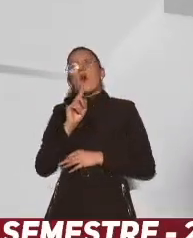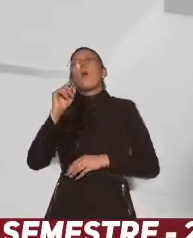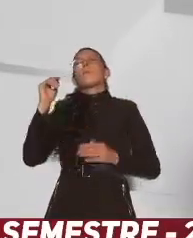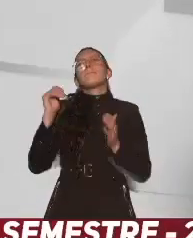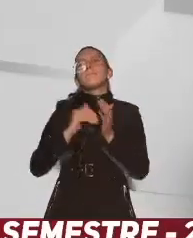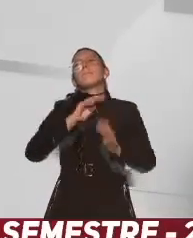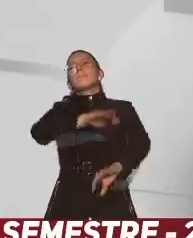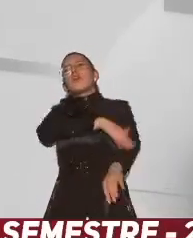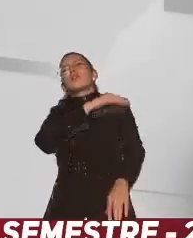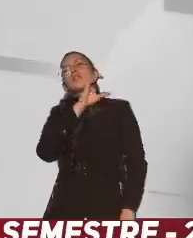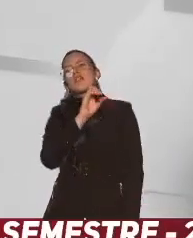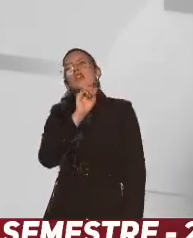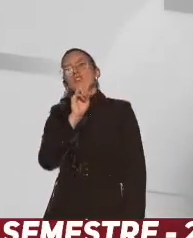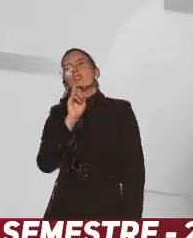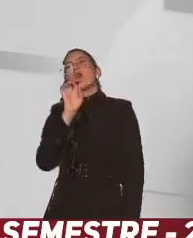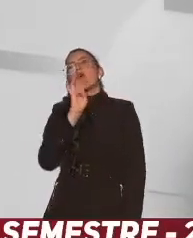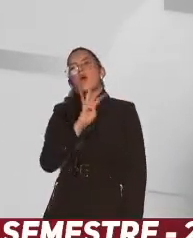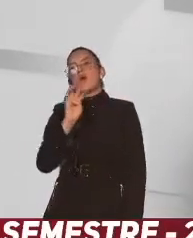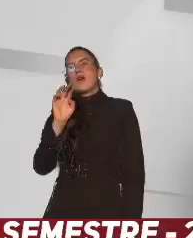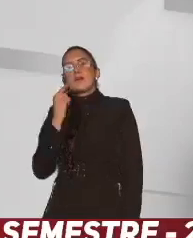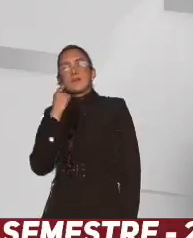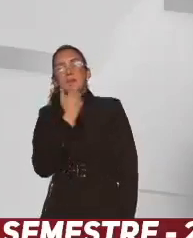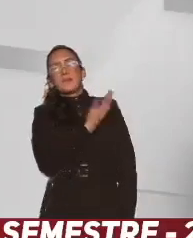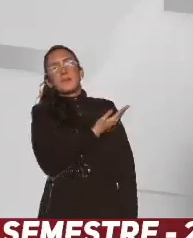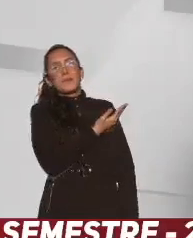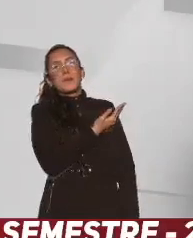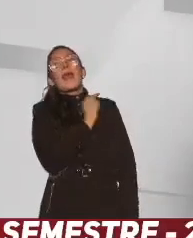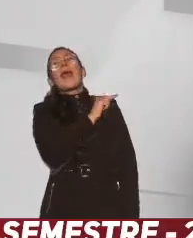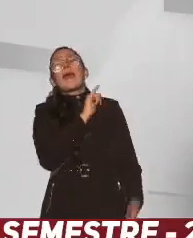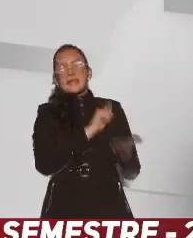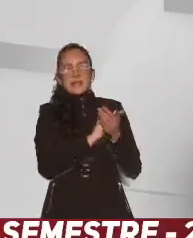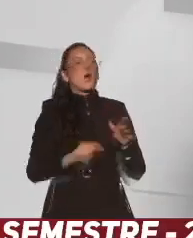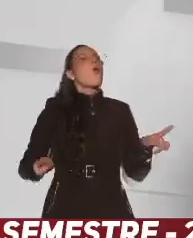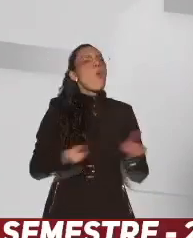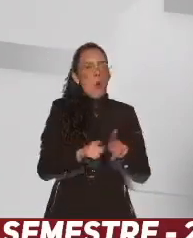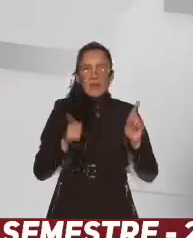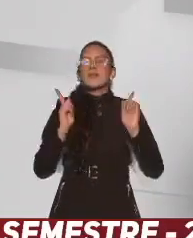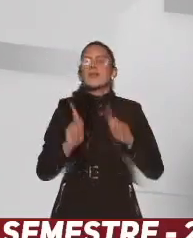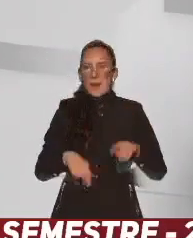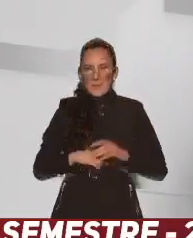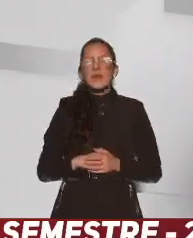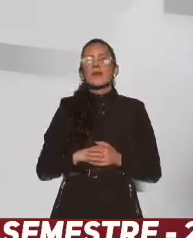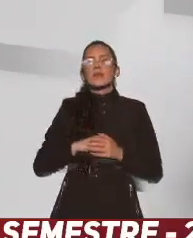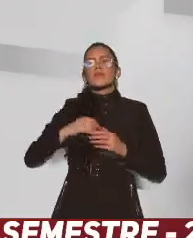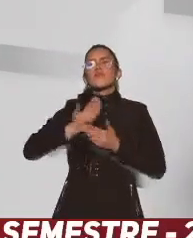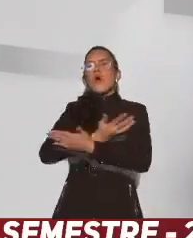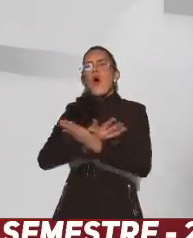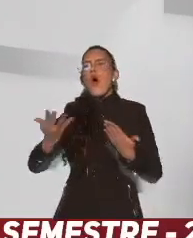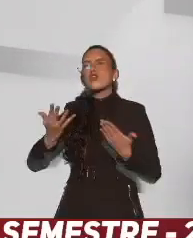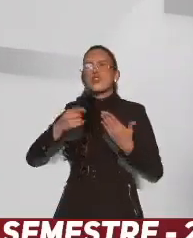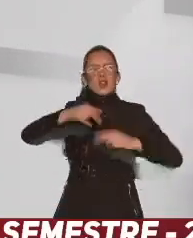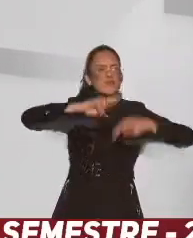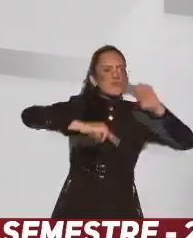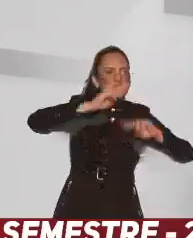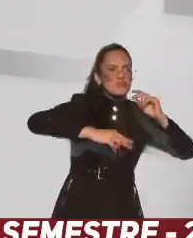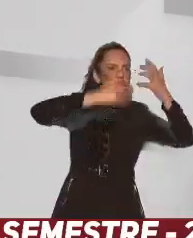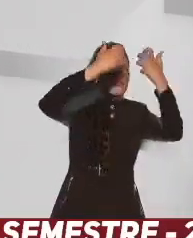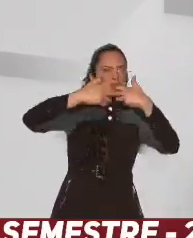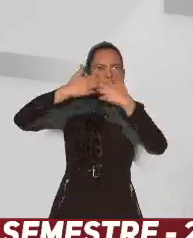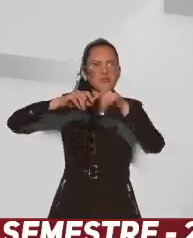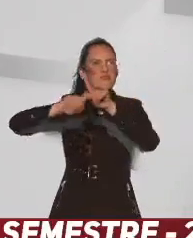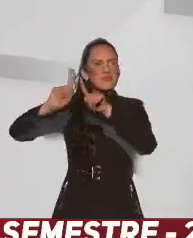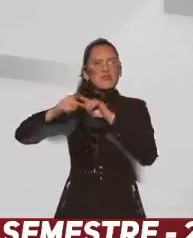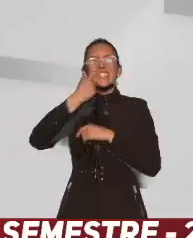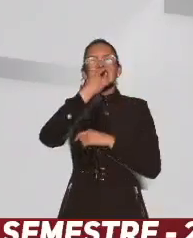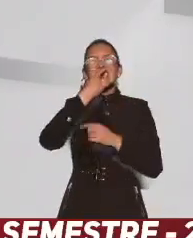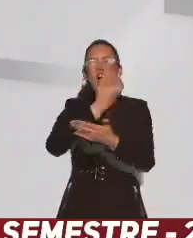473.153.564.033 pesos. De igual forma, se efectuó la incautación y destrucción de elementos y maquinaria empleada para esta actividad ilegal por un